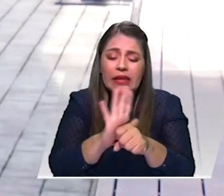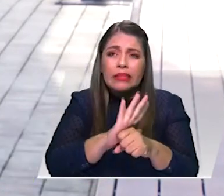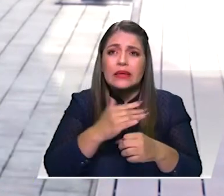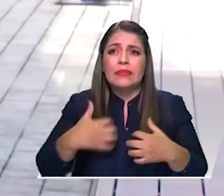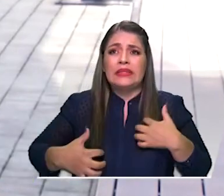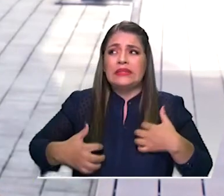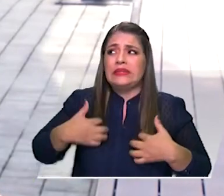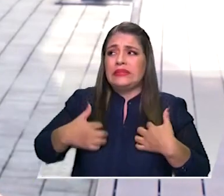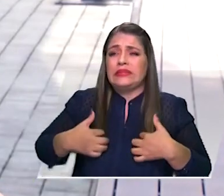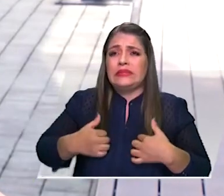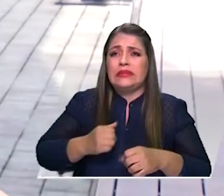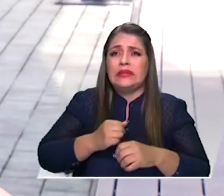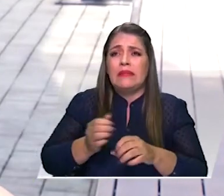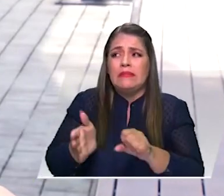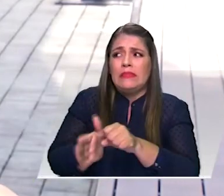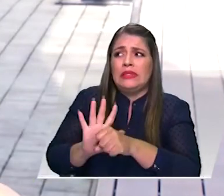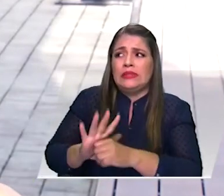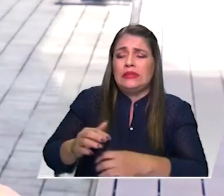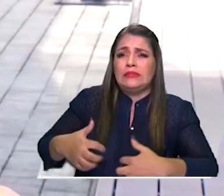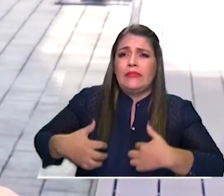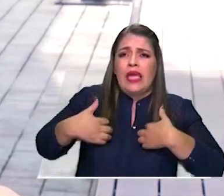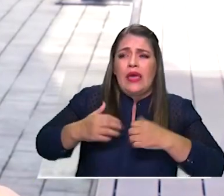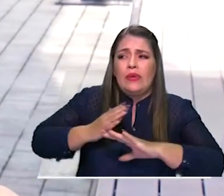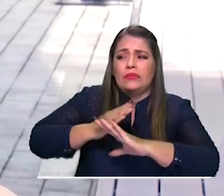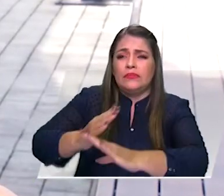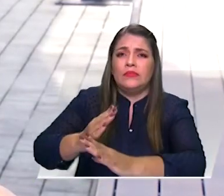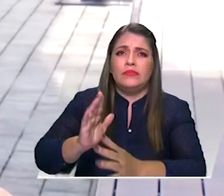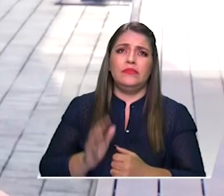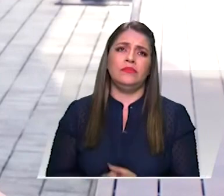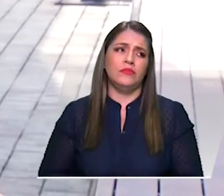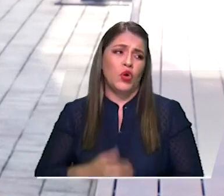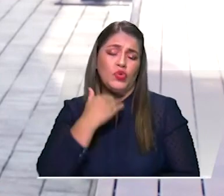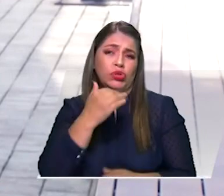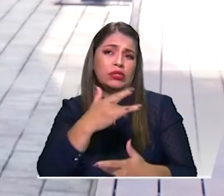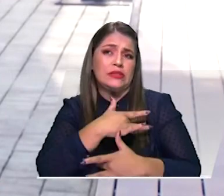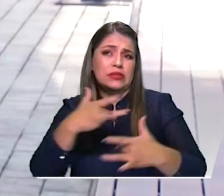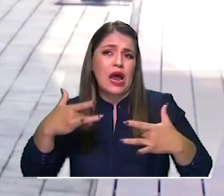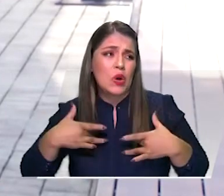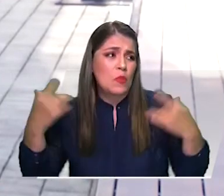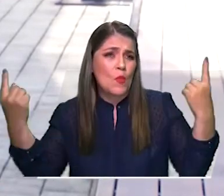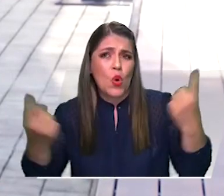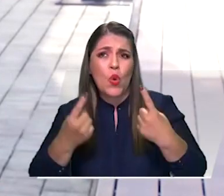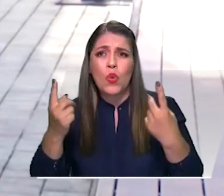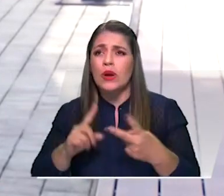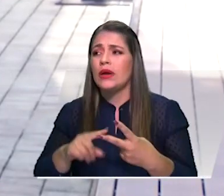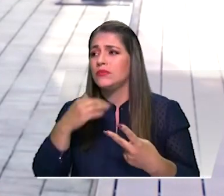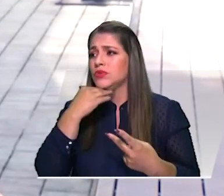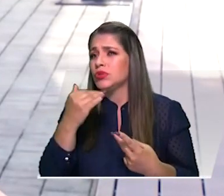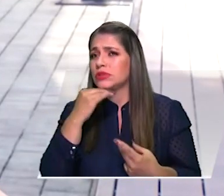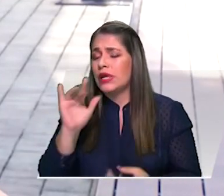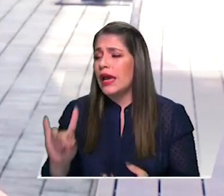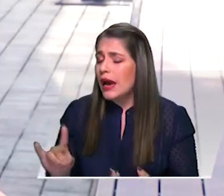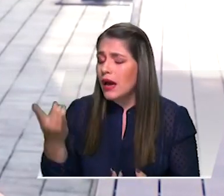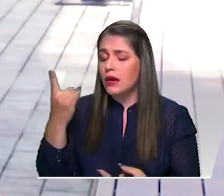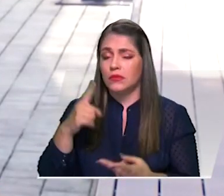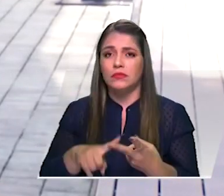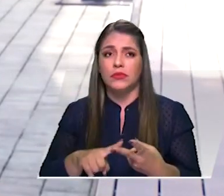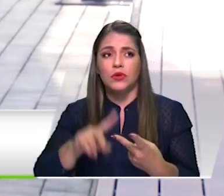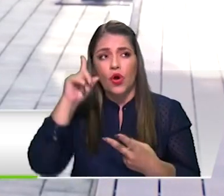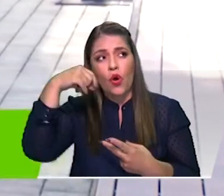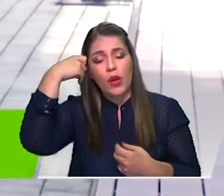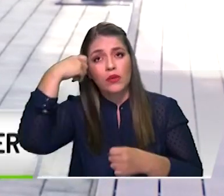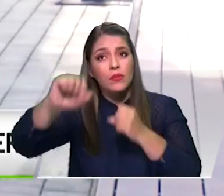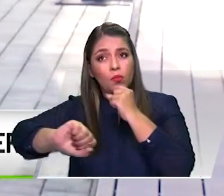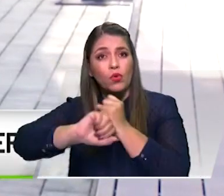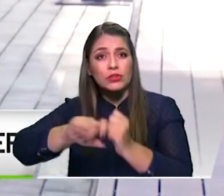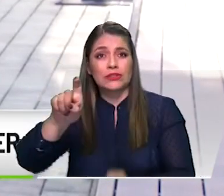cierto miedo, que eso hay que trabajarlo pues con salud pública y como sea, pero creo que el apoyo gubernamental es necesario para